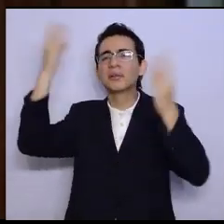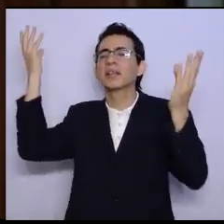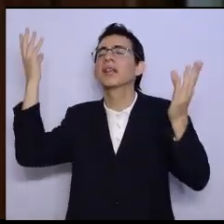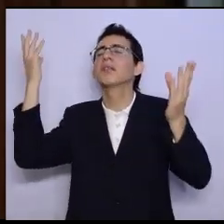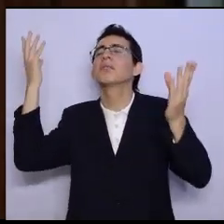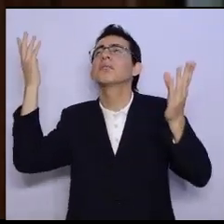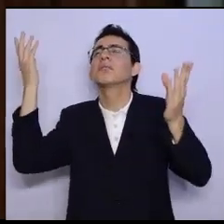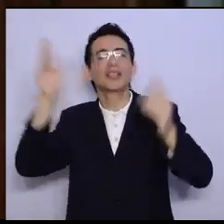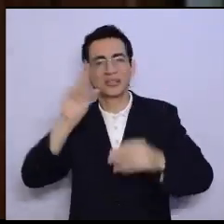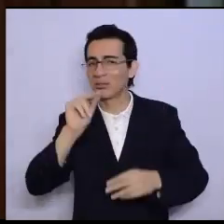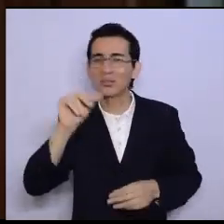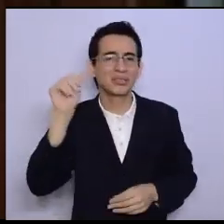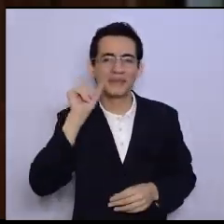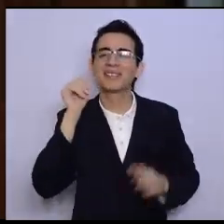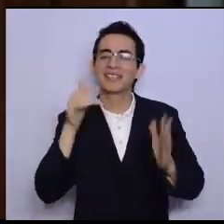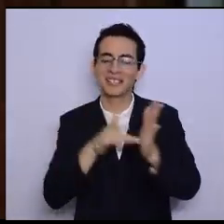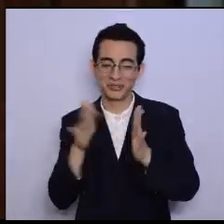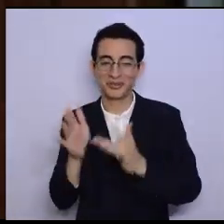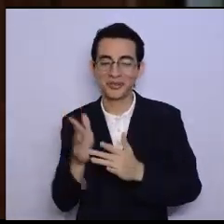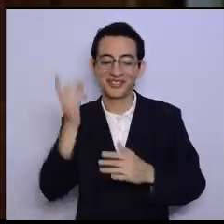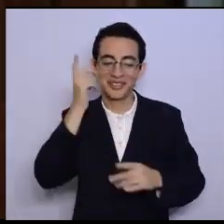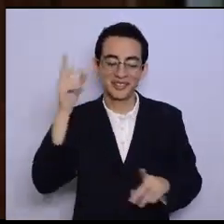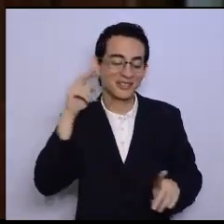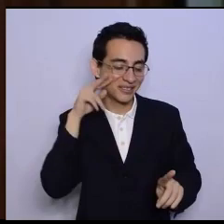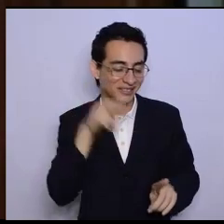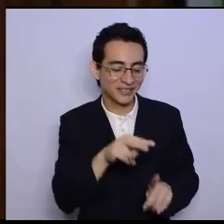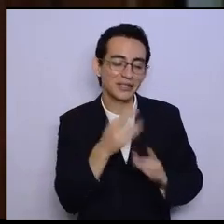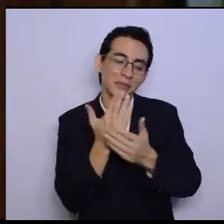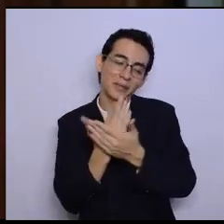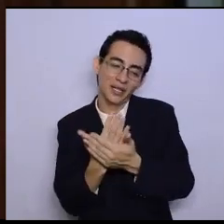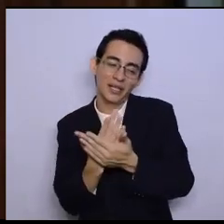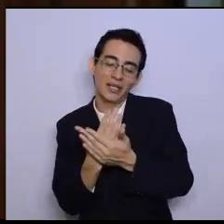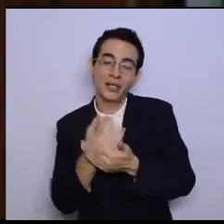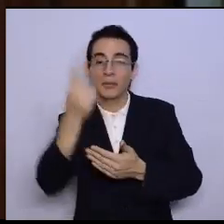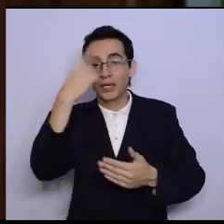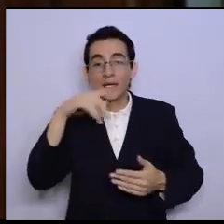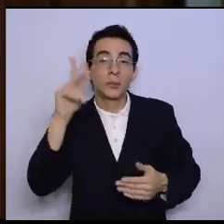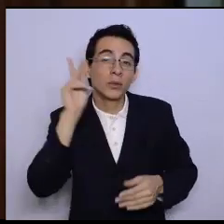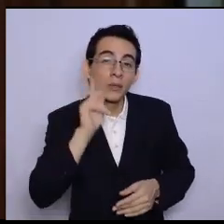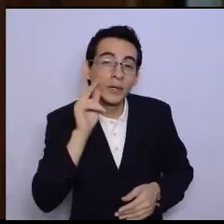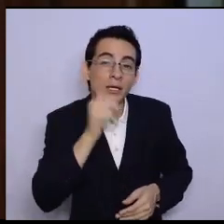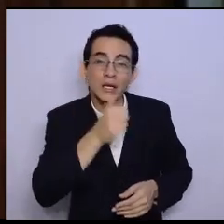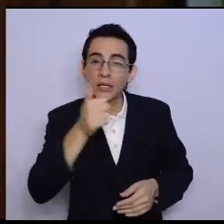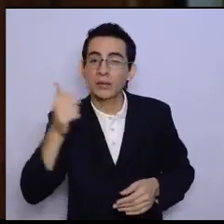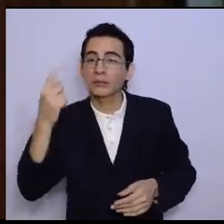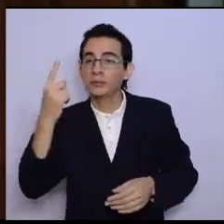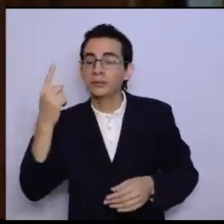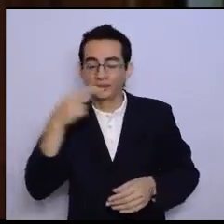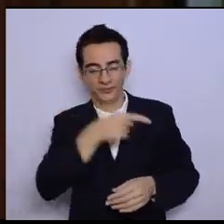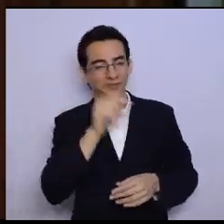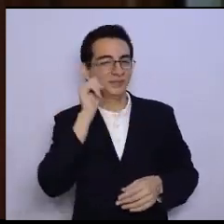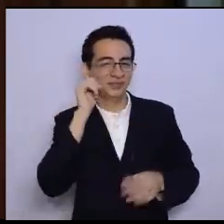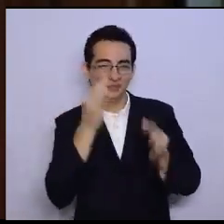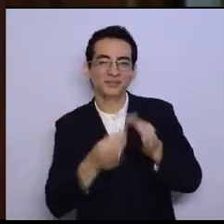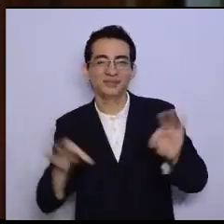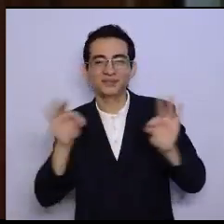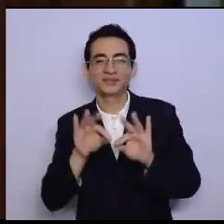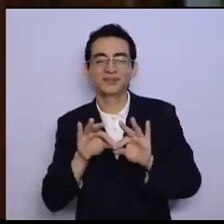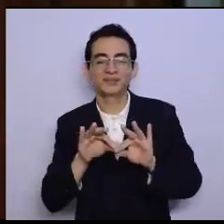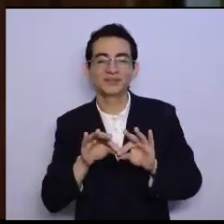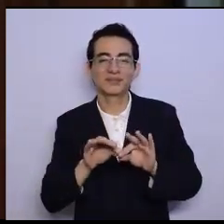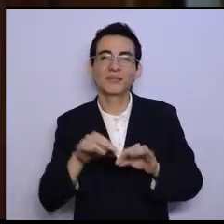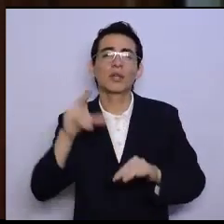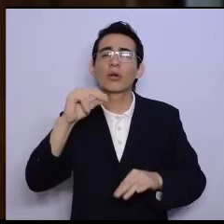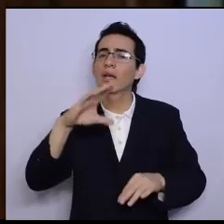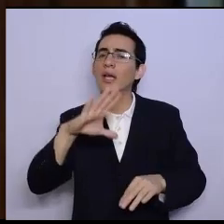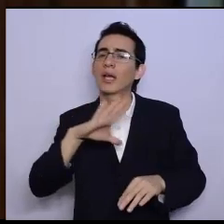les tiende la mano, se ahoga, aunque era un experto nadador, sin duda, un pescador. Yo no conozco, no creo que haya un